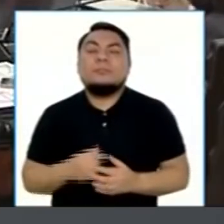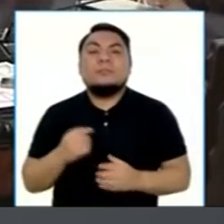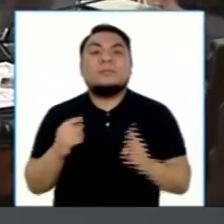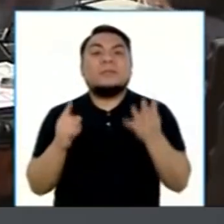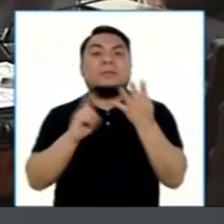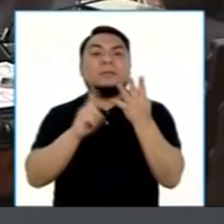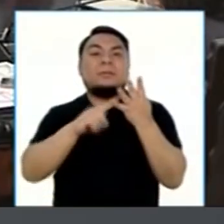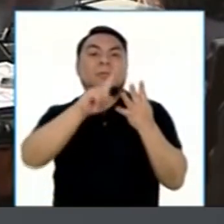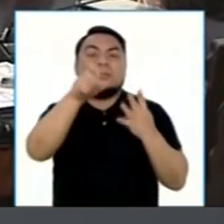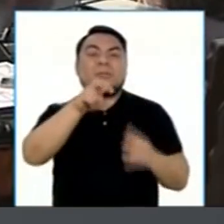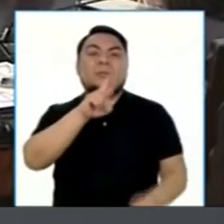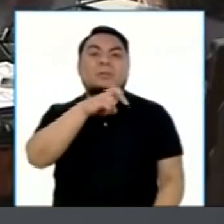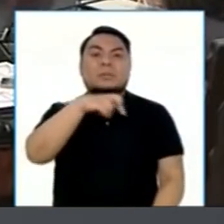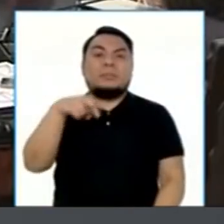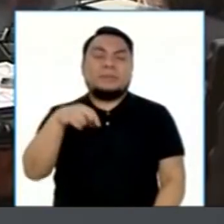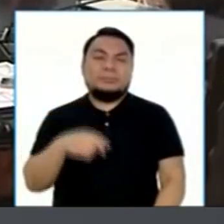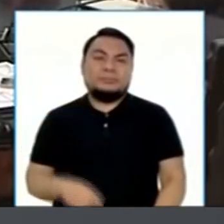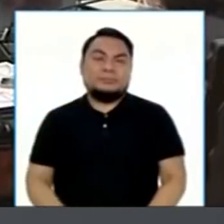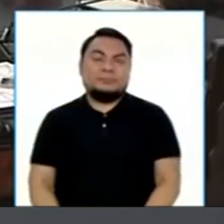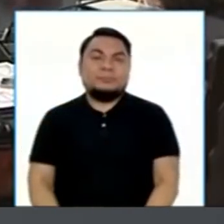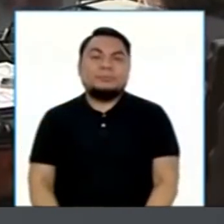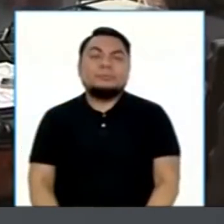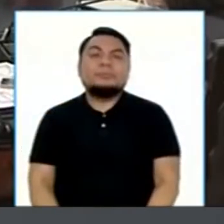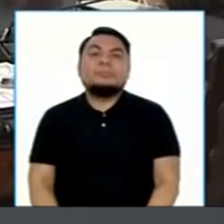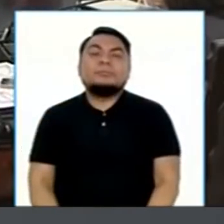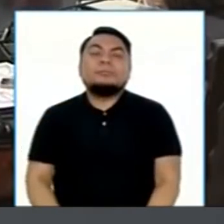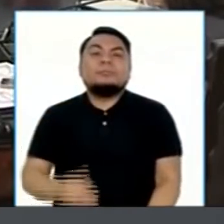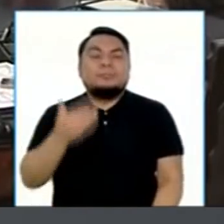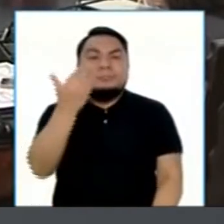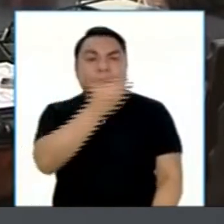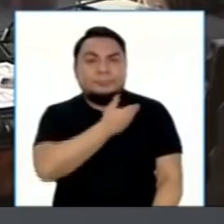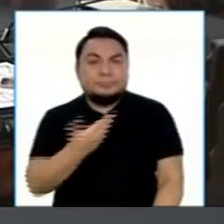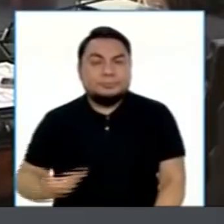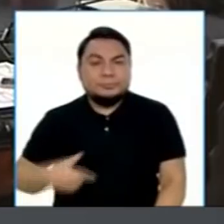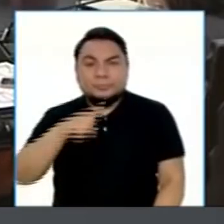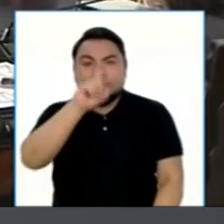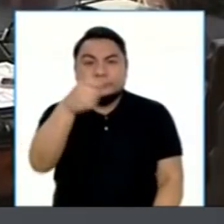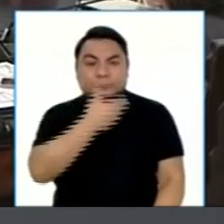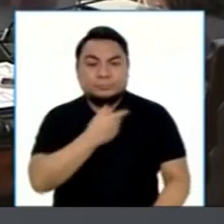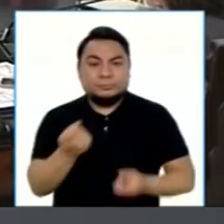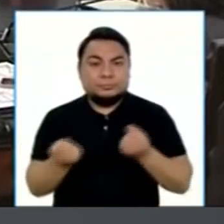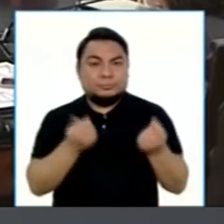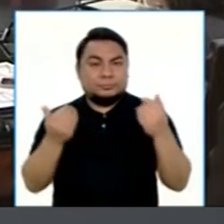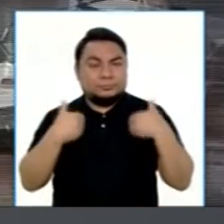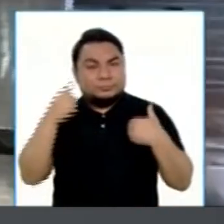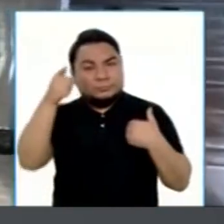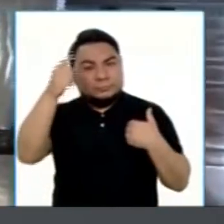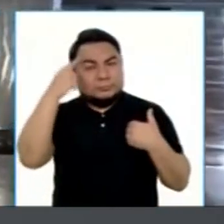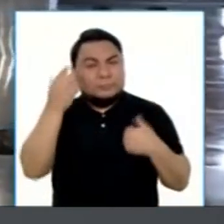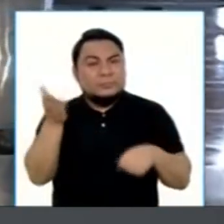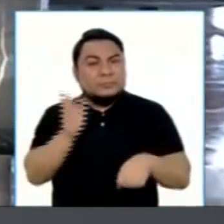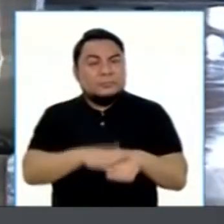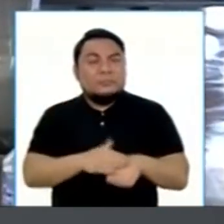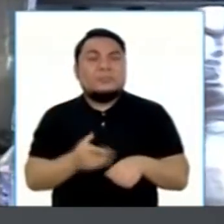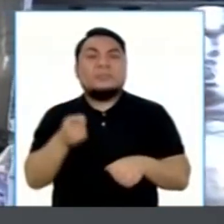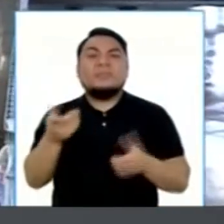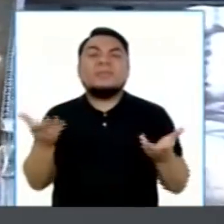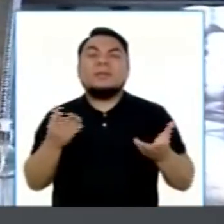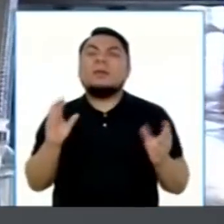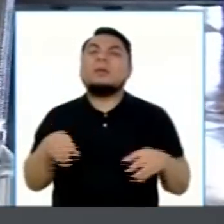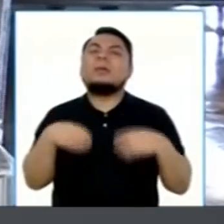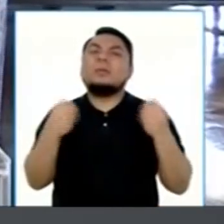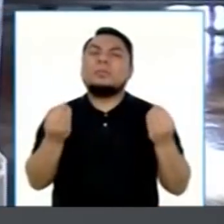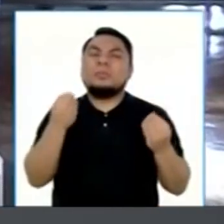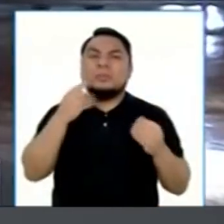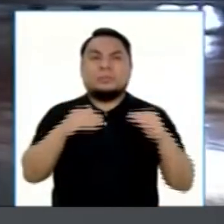Cuarta pregunta de RPP Noticias. Señor presidente, ¿el gobierno tiene alguna hipótesis certera acerca del